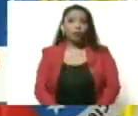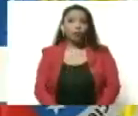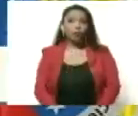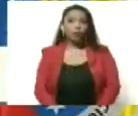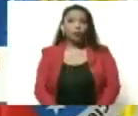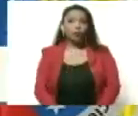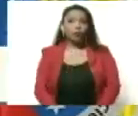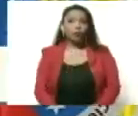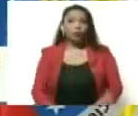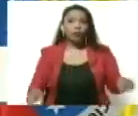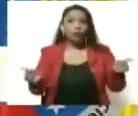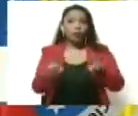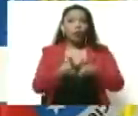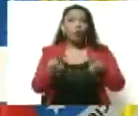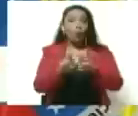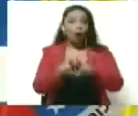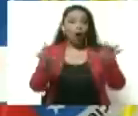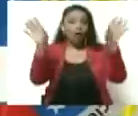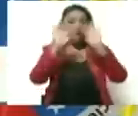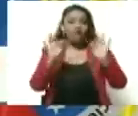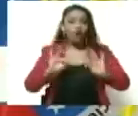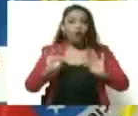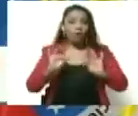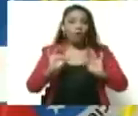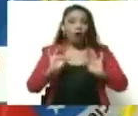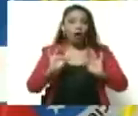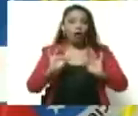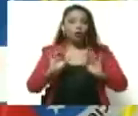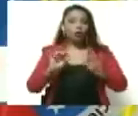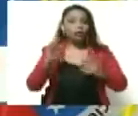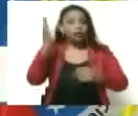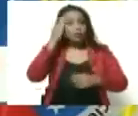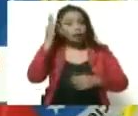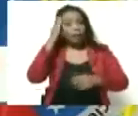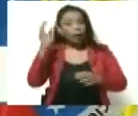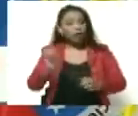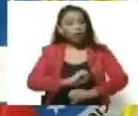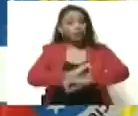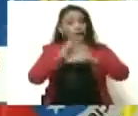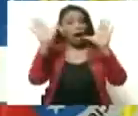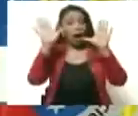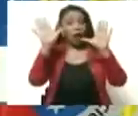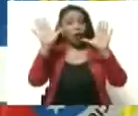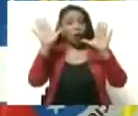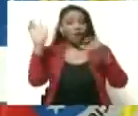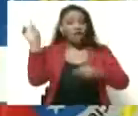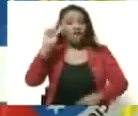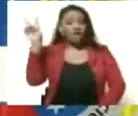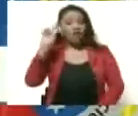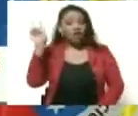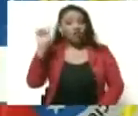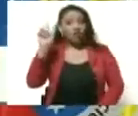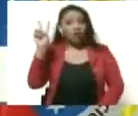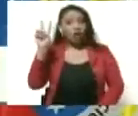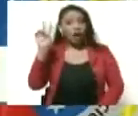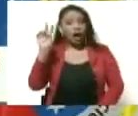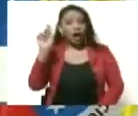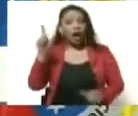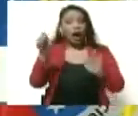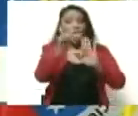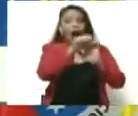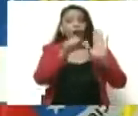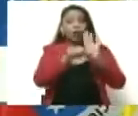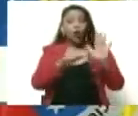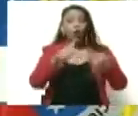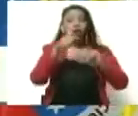Igualmente, es necesario que se conozca, pues, claramente que Venezuela, el artículo 69